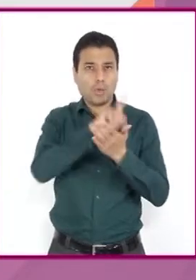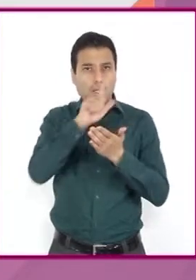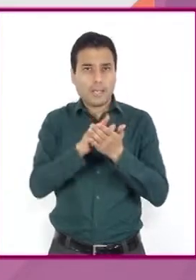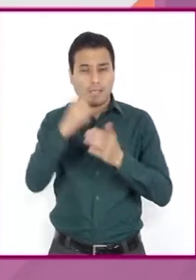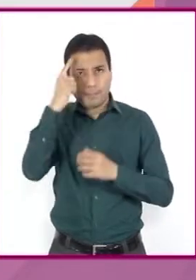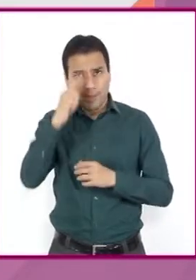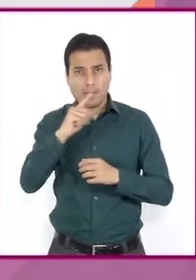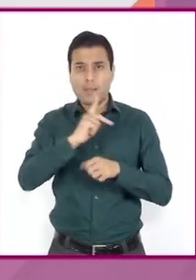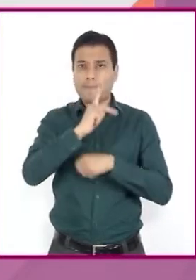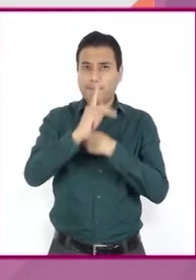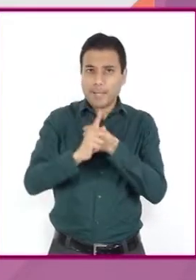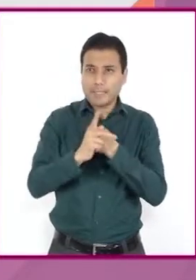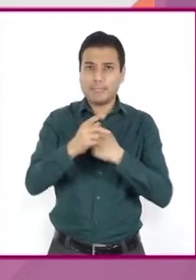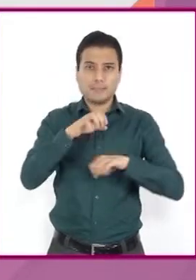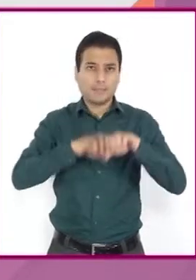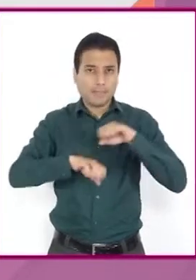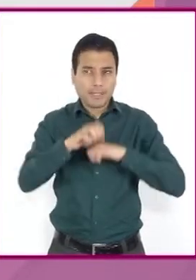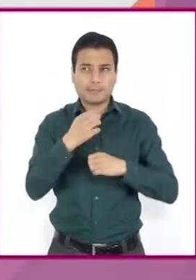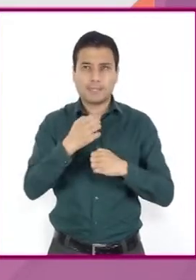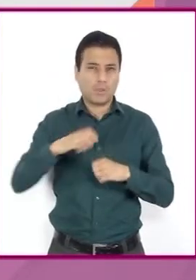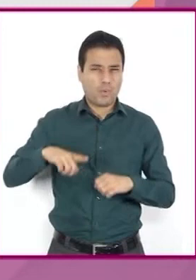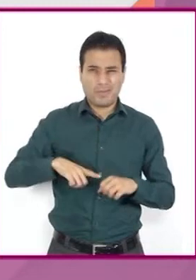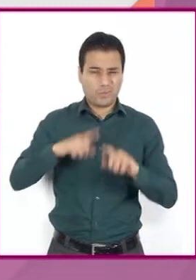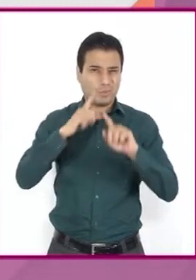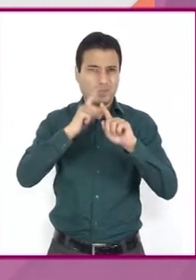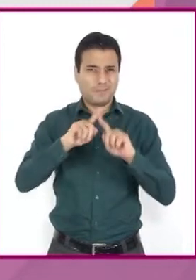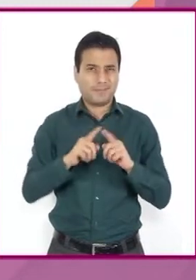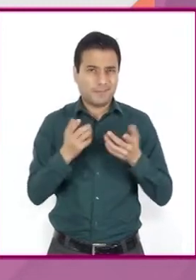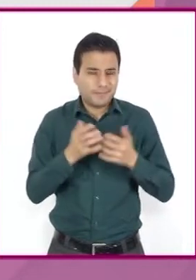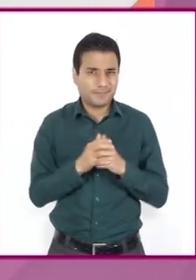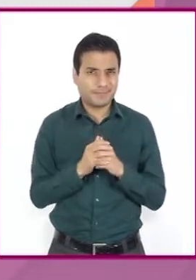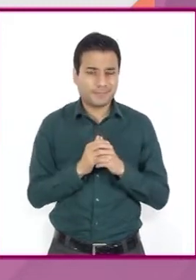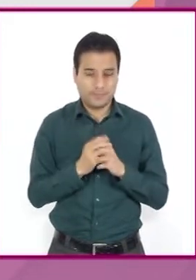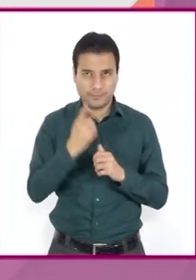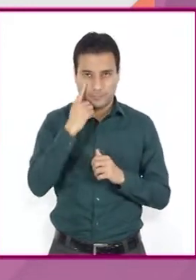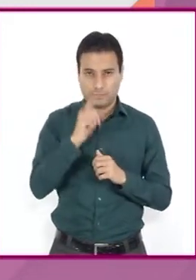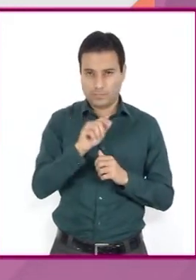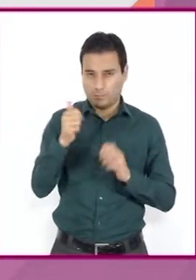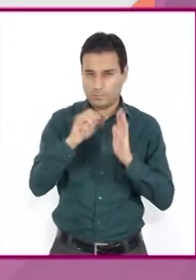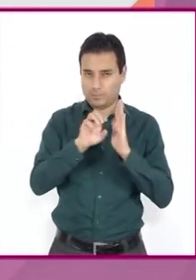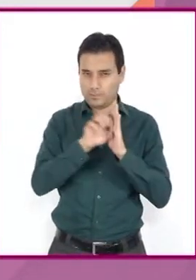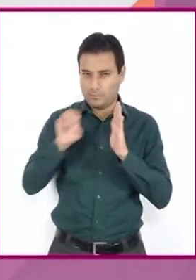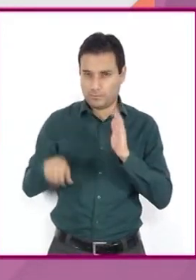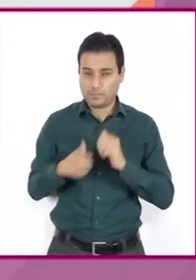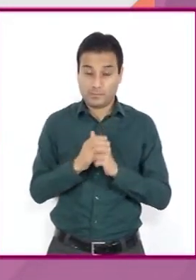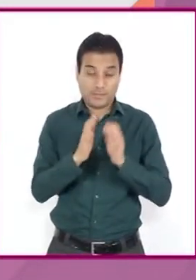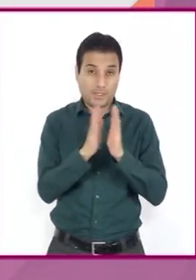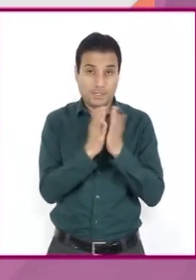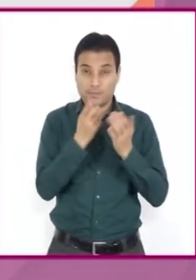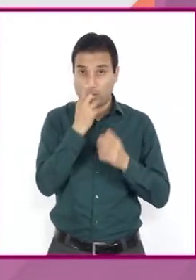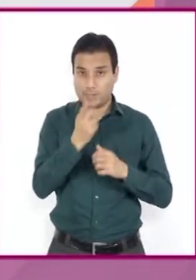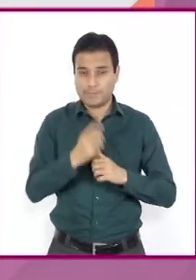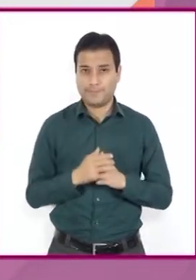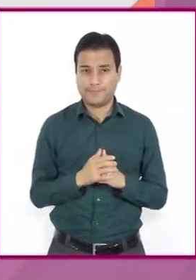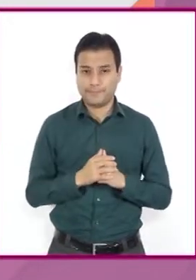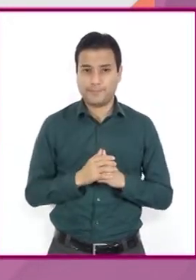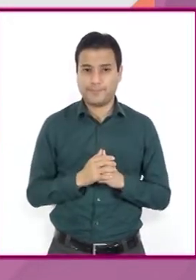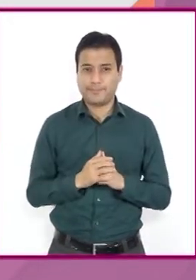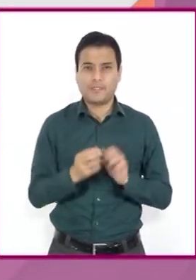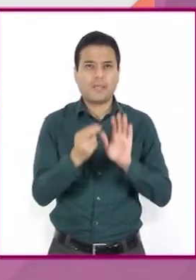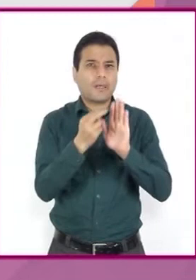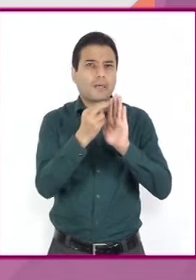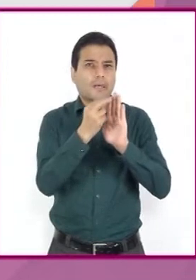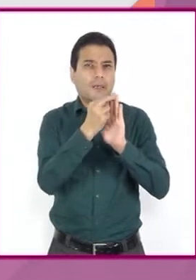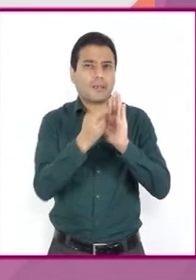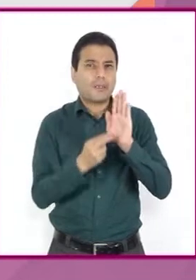una dependencia o un servicio. Encontramos otra definición en un libro de texto que, como tal, está más enfocado al